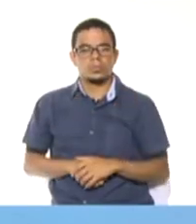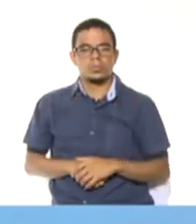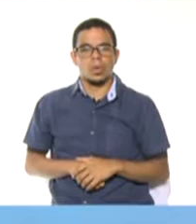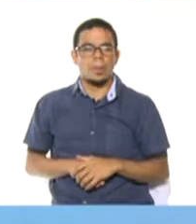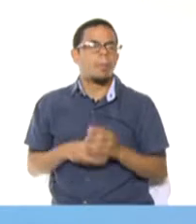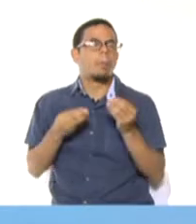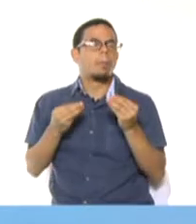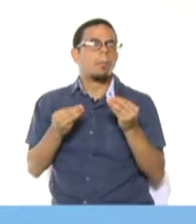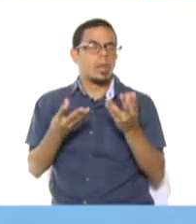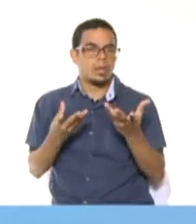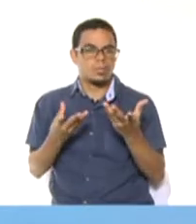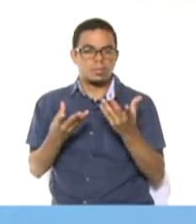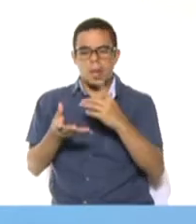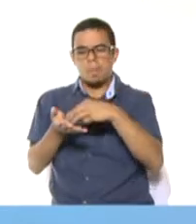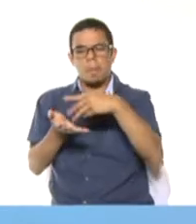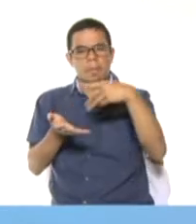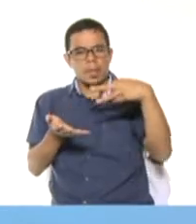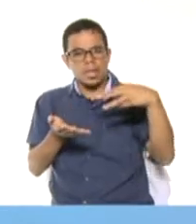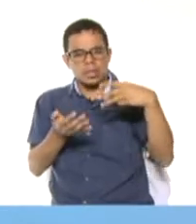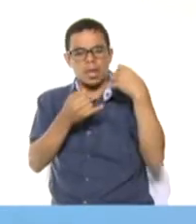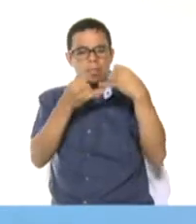nylon.